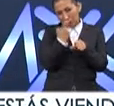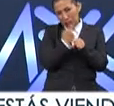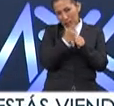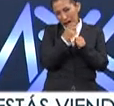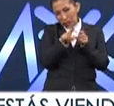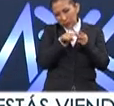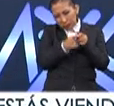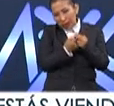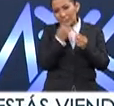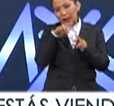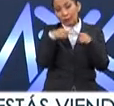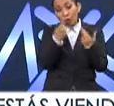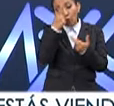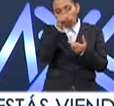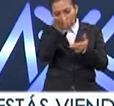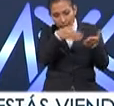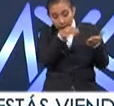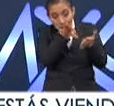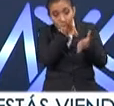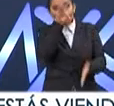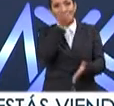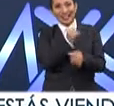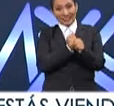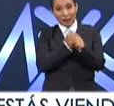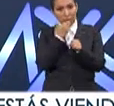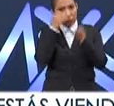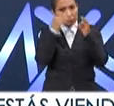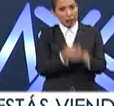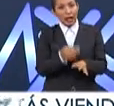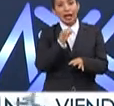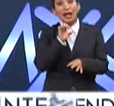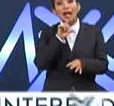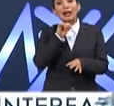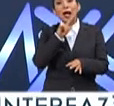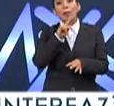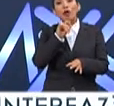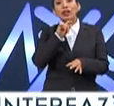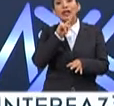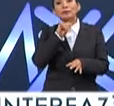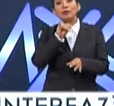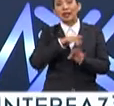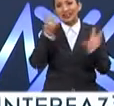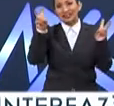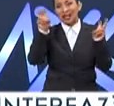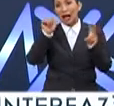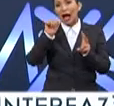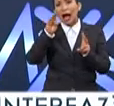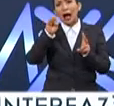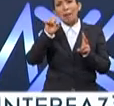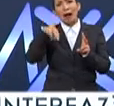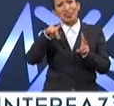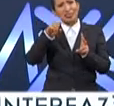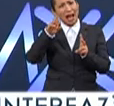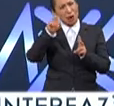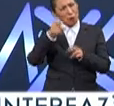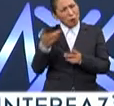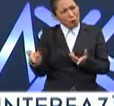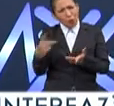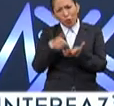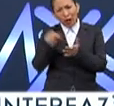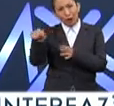un reportaje bastante bien escrito de elena poniatowska sobre avándaro uno dice cómo es posible que